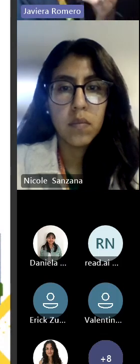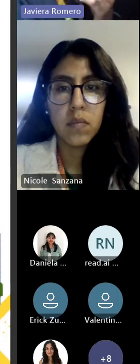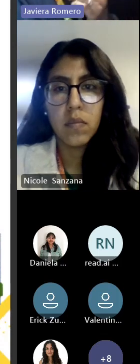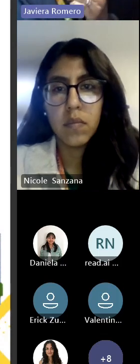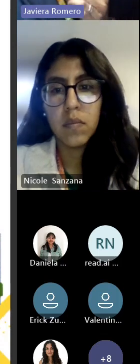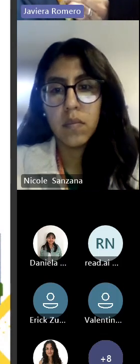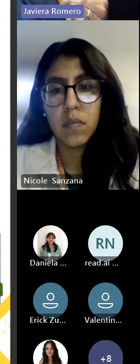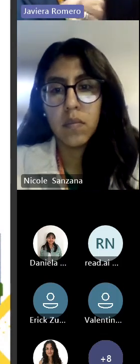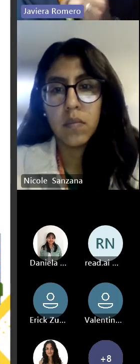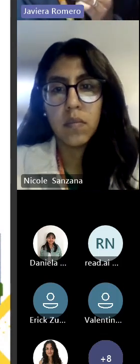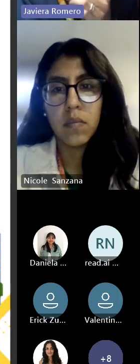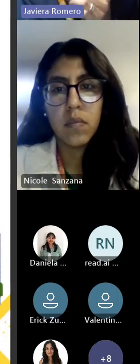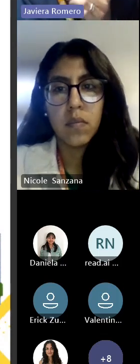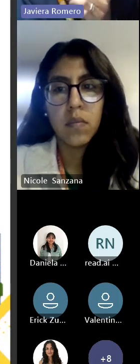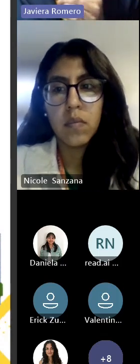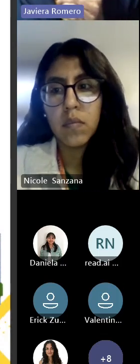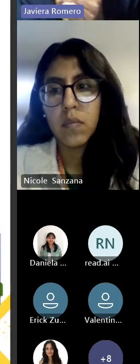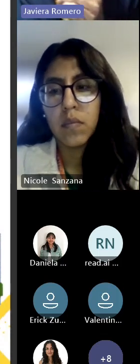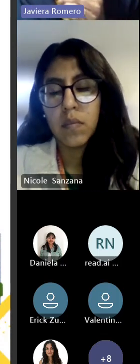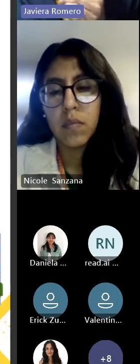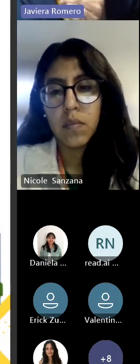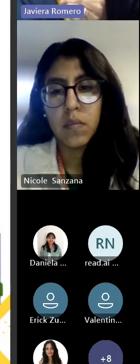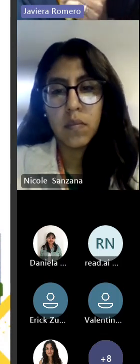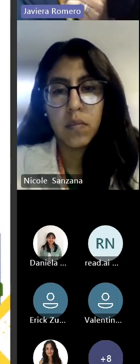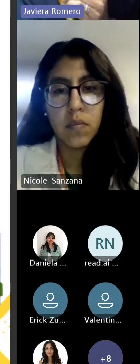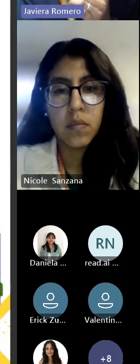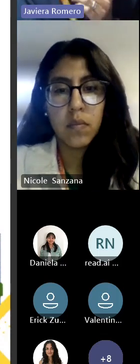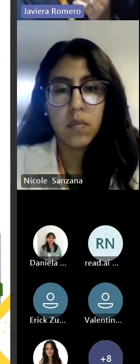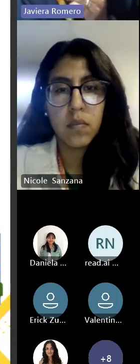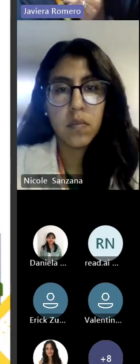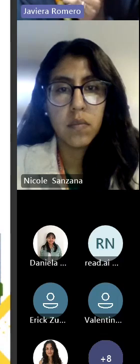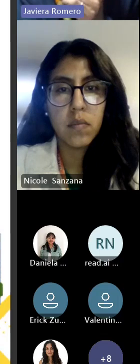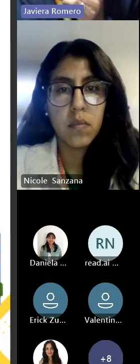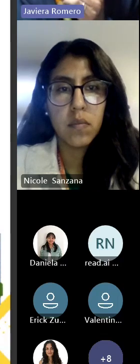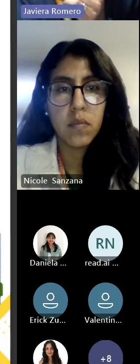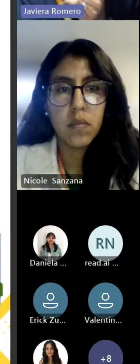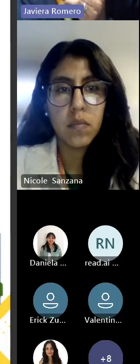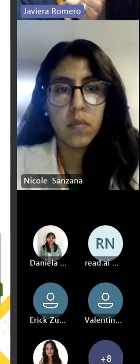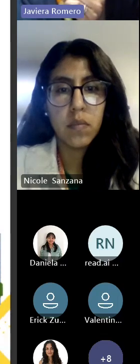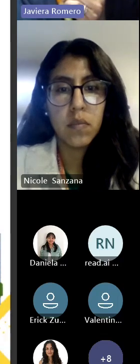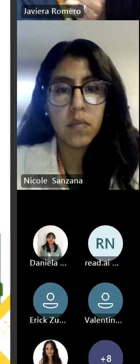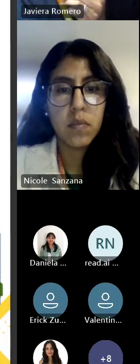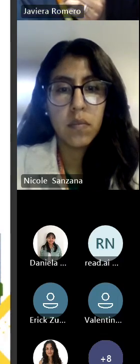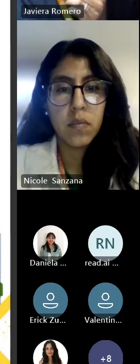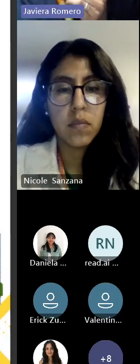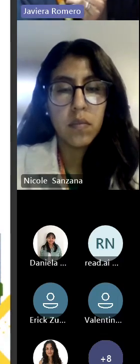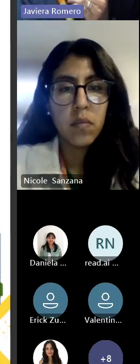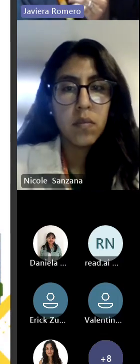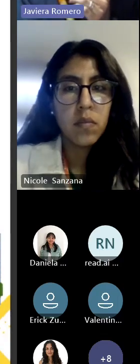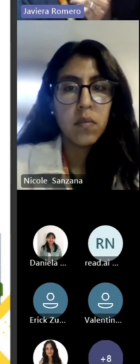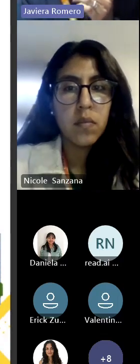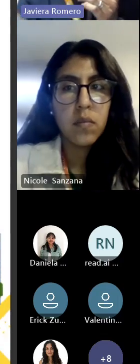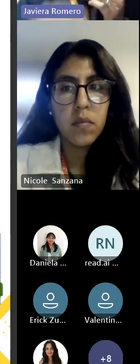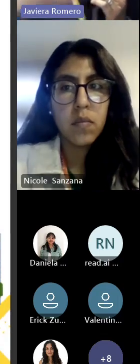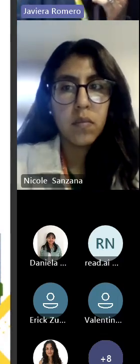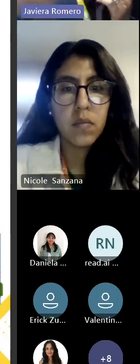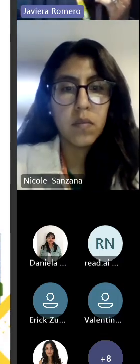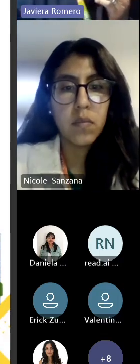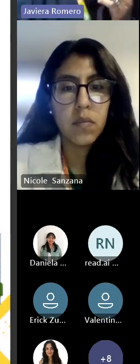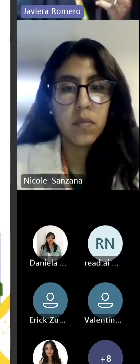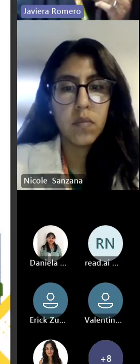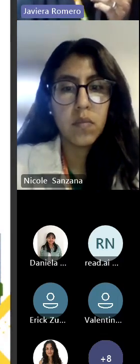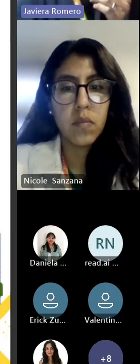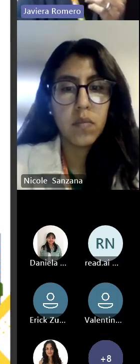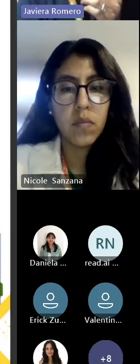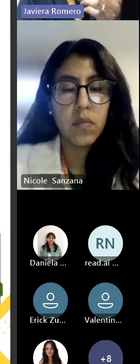lo que es fundamental conocerla, identificar la oferta de servicios y flujos de atención en salud mental. Y no solamente eso, sino que facilitar